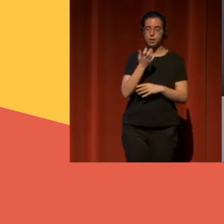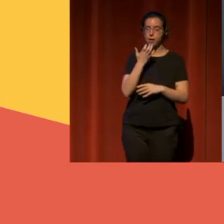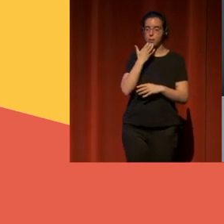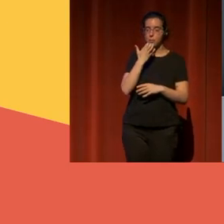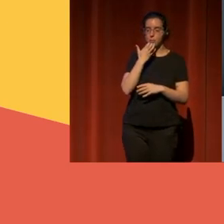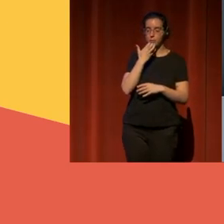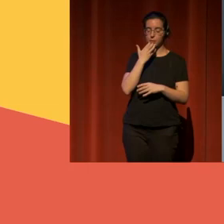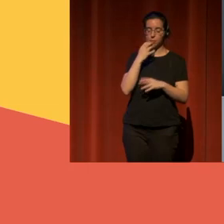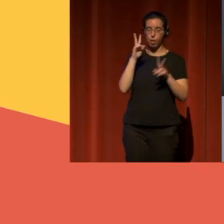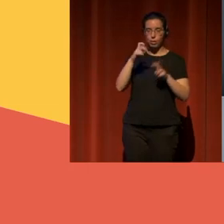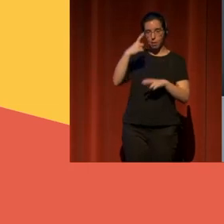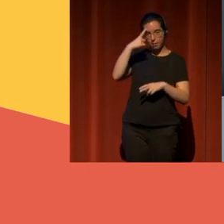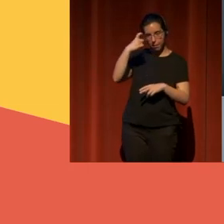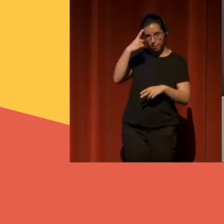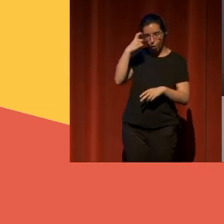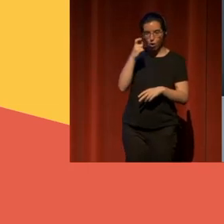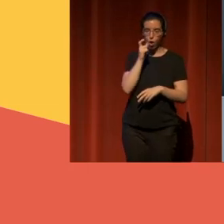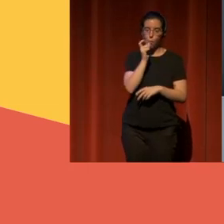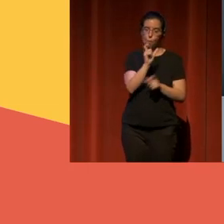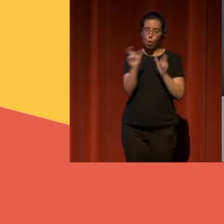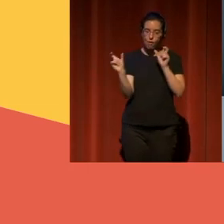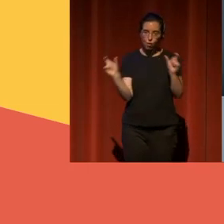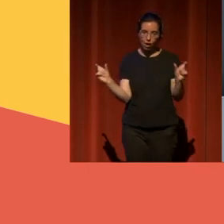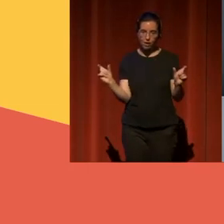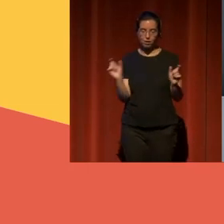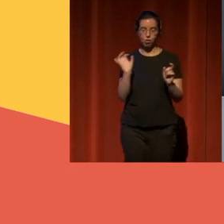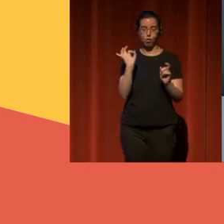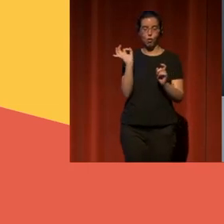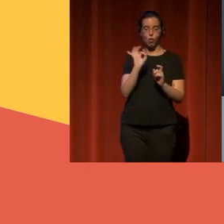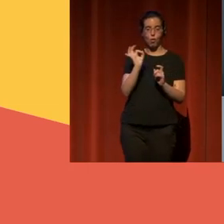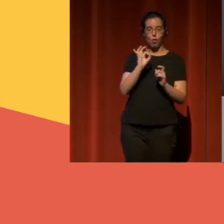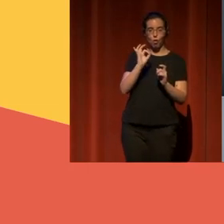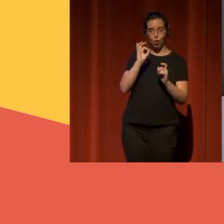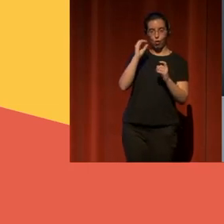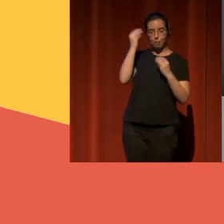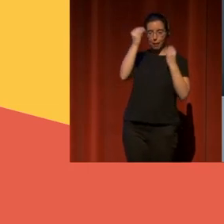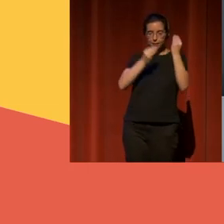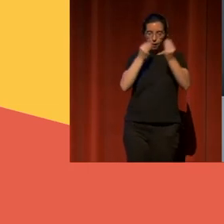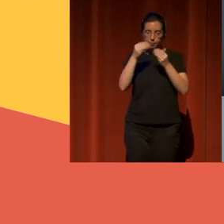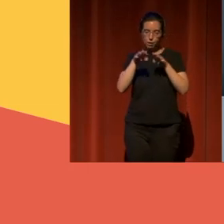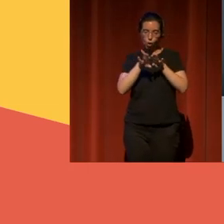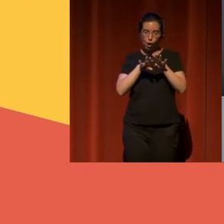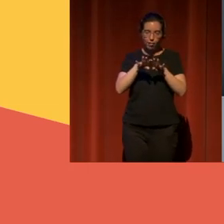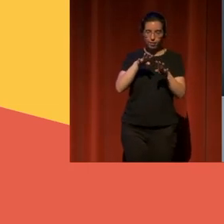entrenar la memoria, incrementar vocabulario, mejorar el pensamiento crítico y divergente,